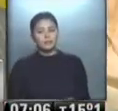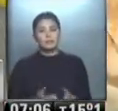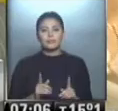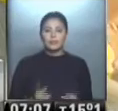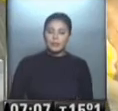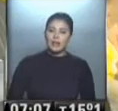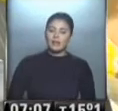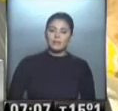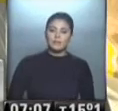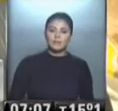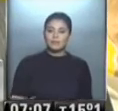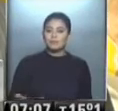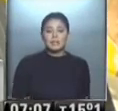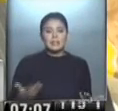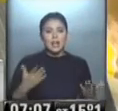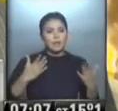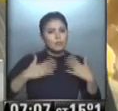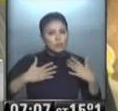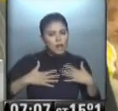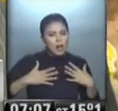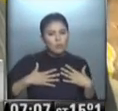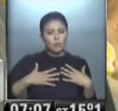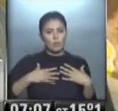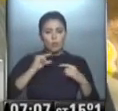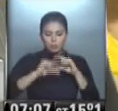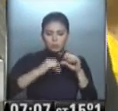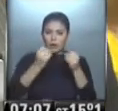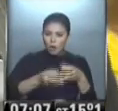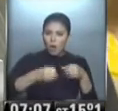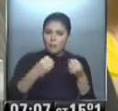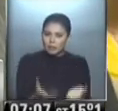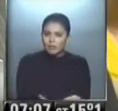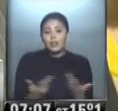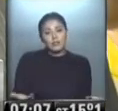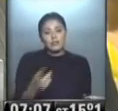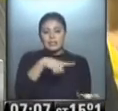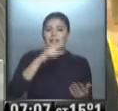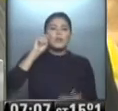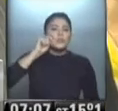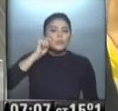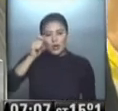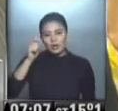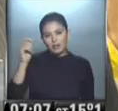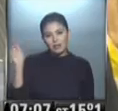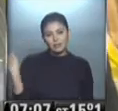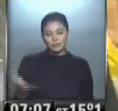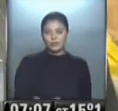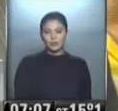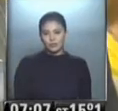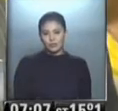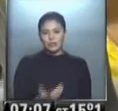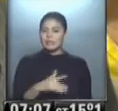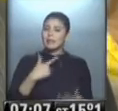una recuperación constante así que les manda un beso inmenso y muchas